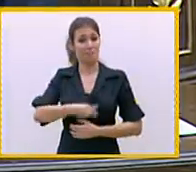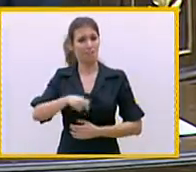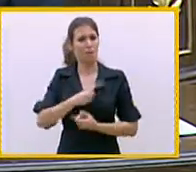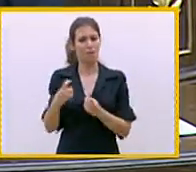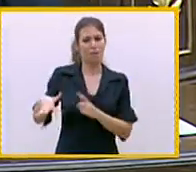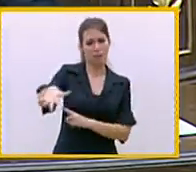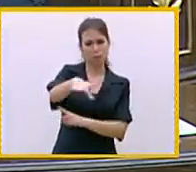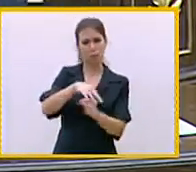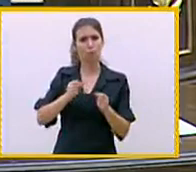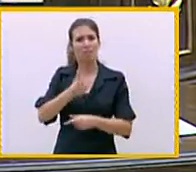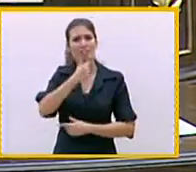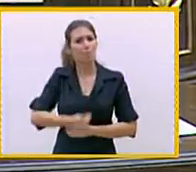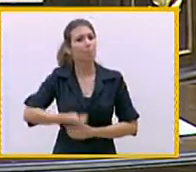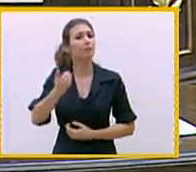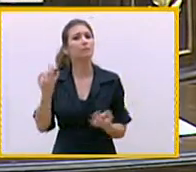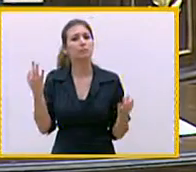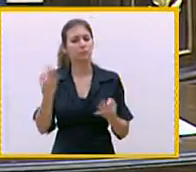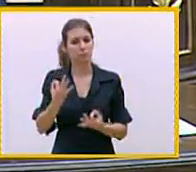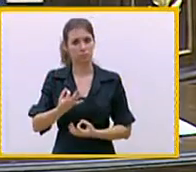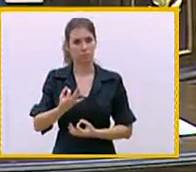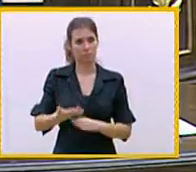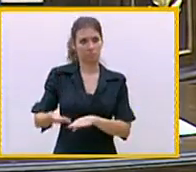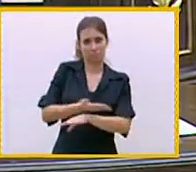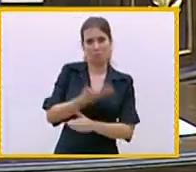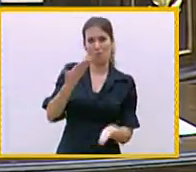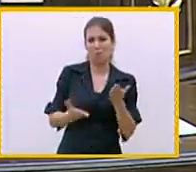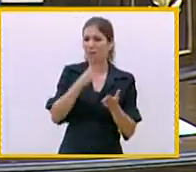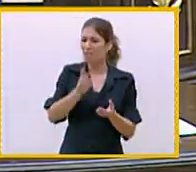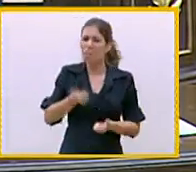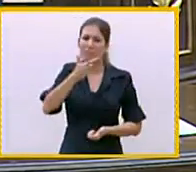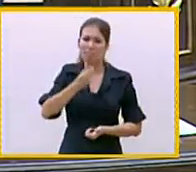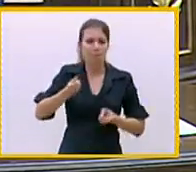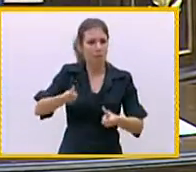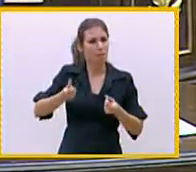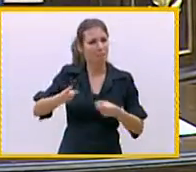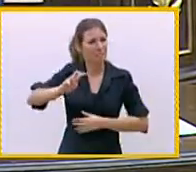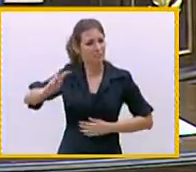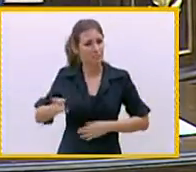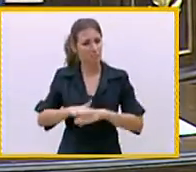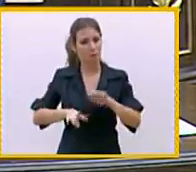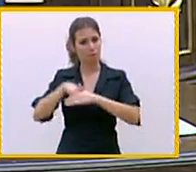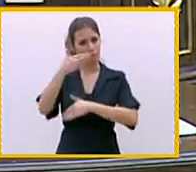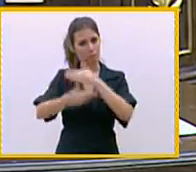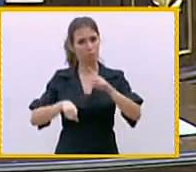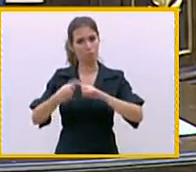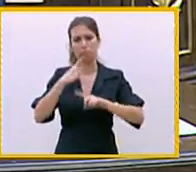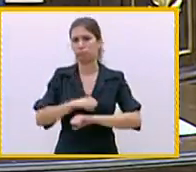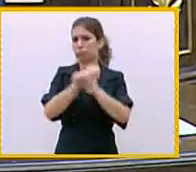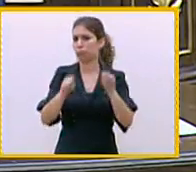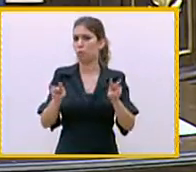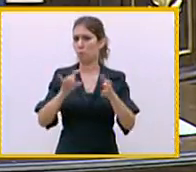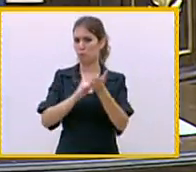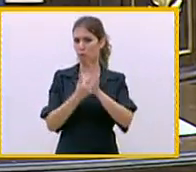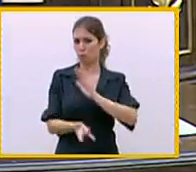que facilite aún más, en todos sus aspectos, el desarrollo y consolidación de nuevos proyectos